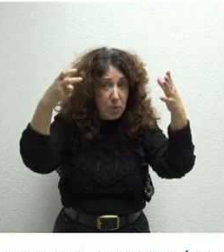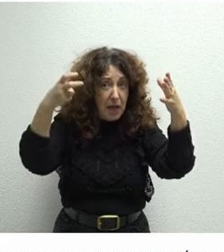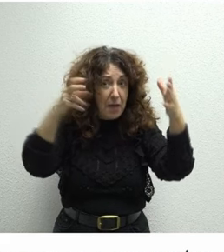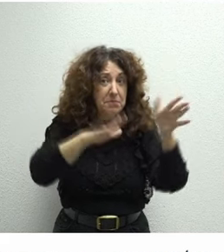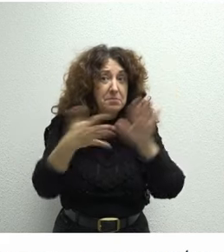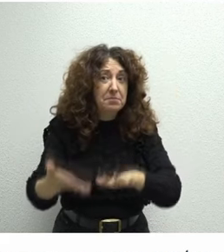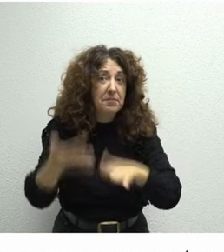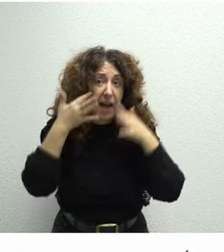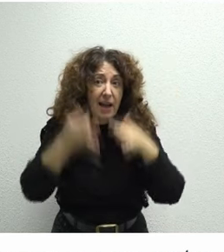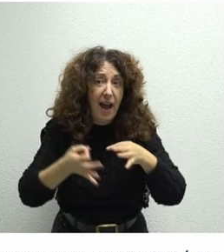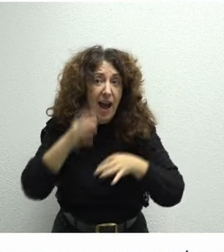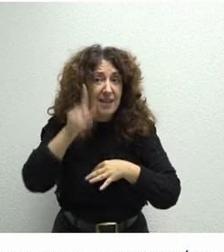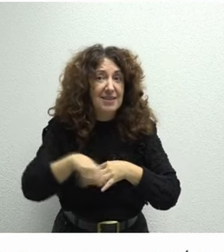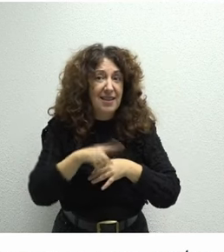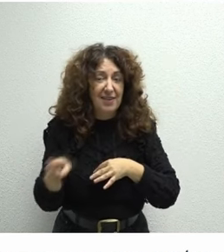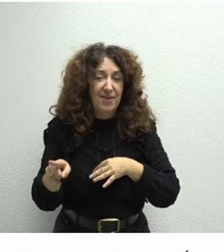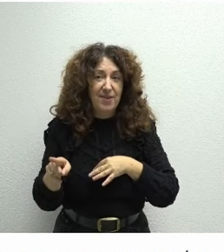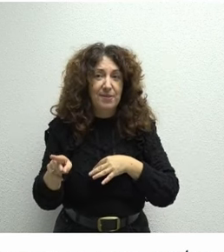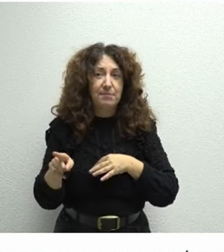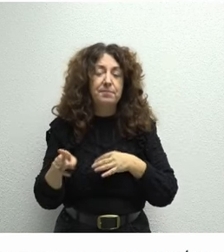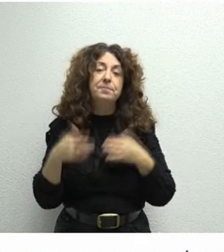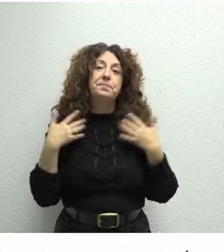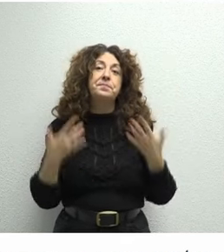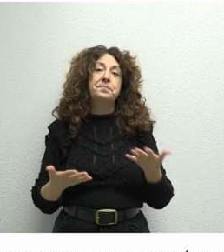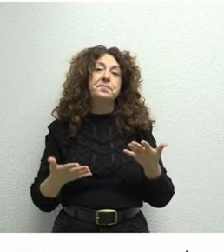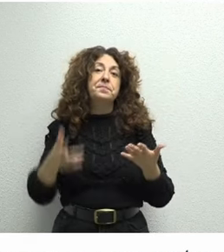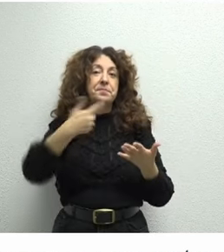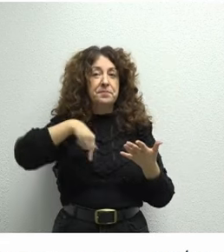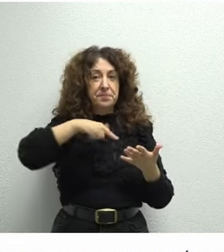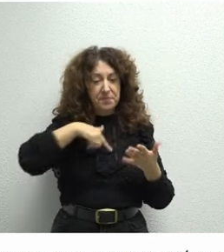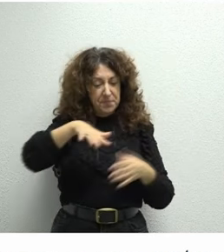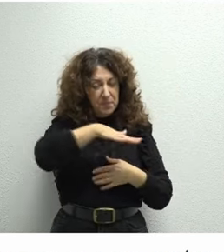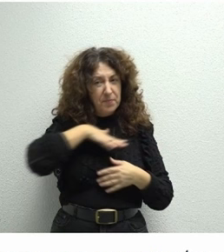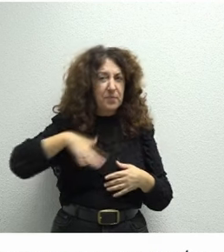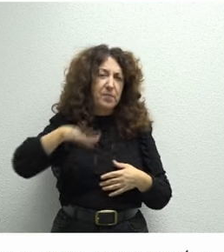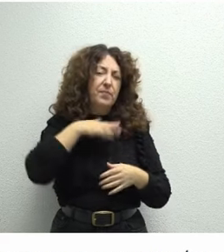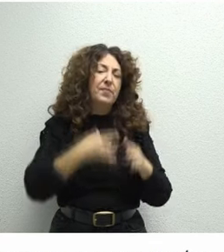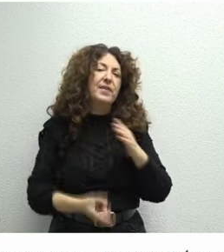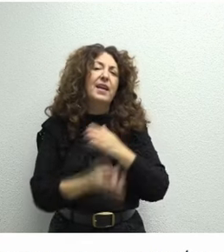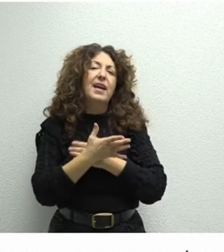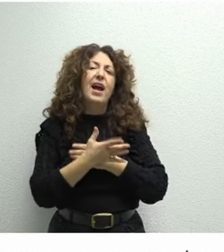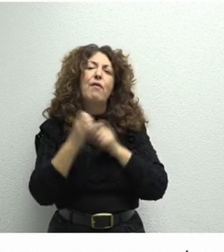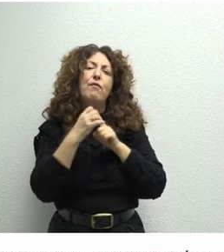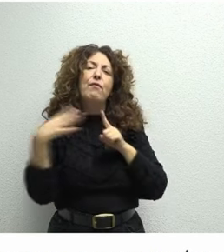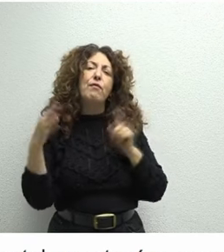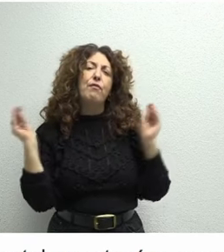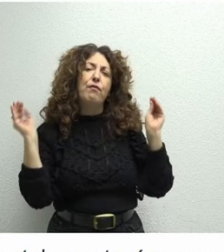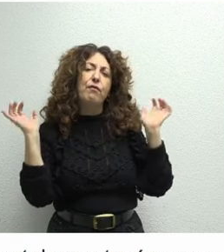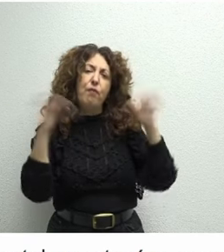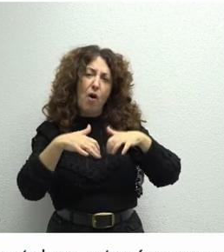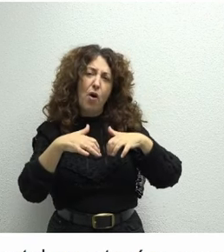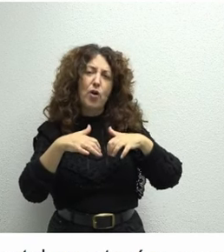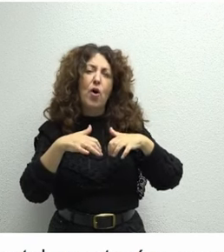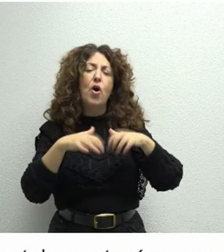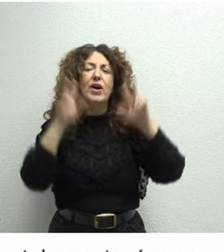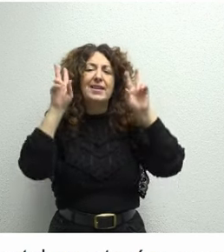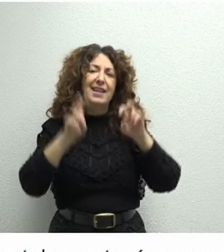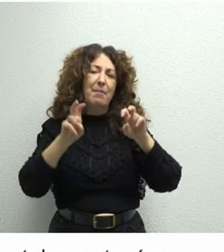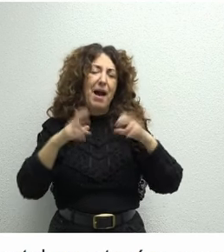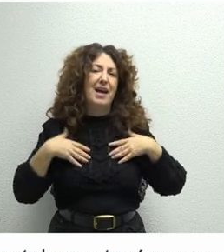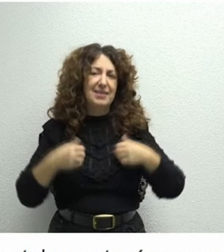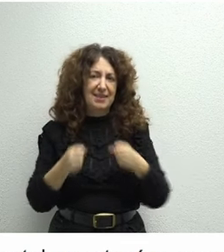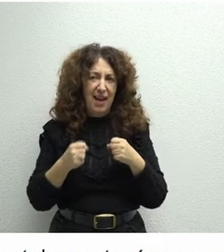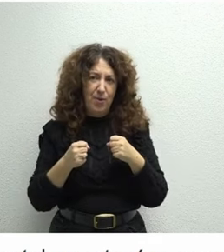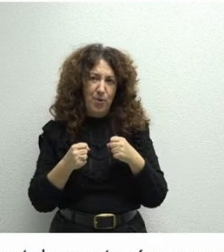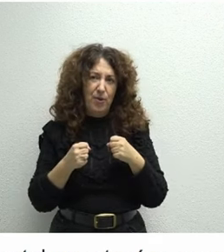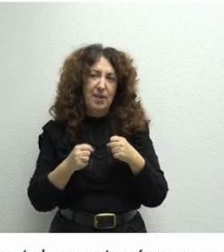eh por este motivo en en nuestra localidad hicimos creamos un primer foro un primer foro de de la salud que